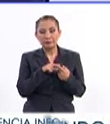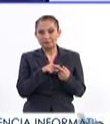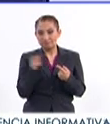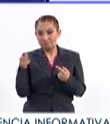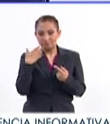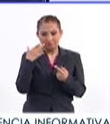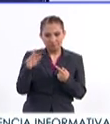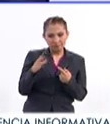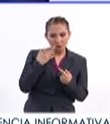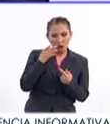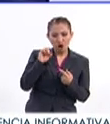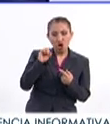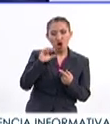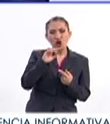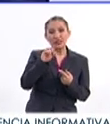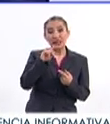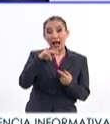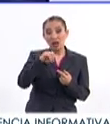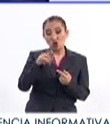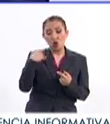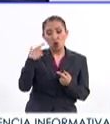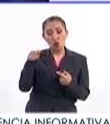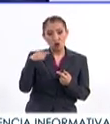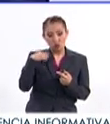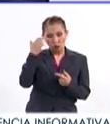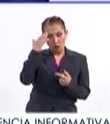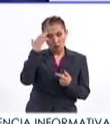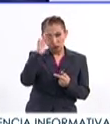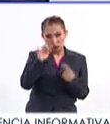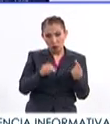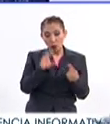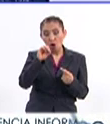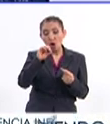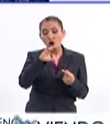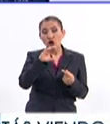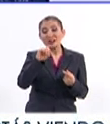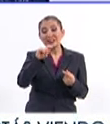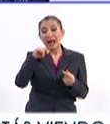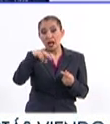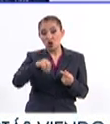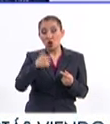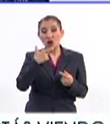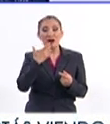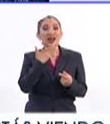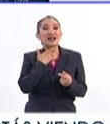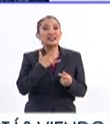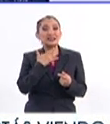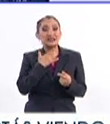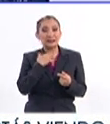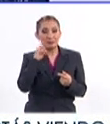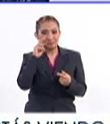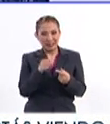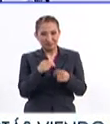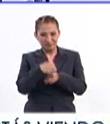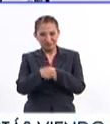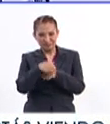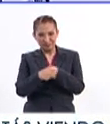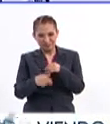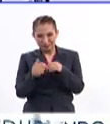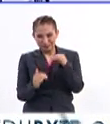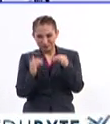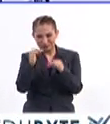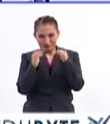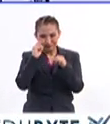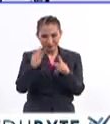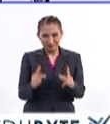sería el índice de octano, que es una variable que nosotros conocemos todos como el octano de las gasolinas o el octanaje, que lo vemos incluso en